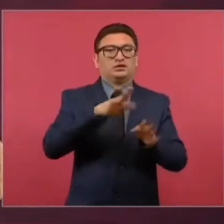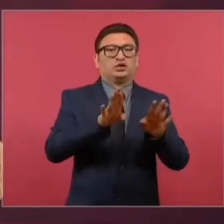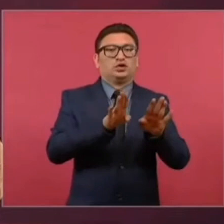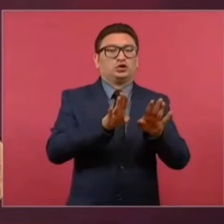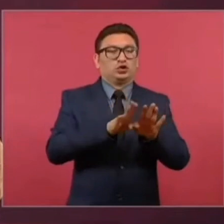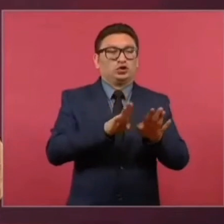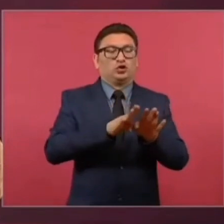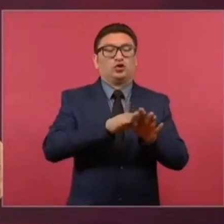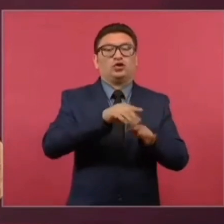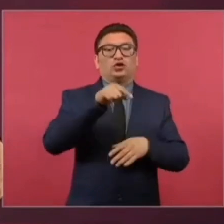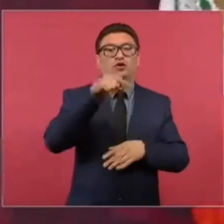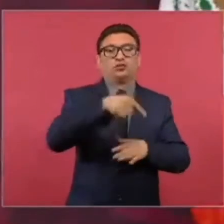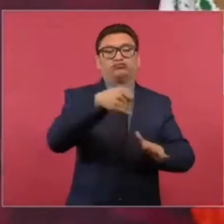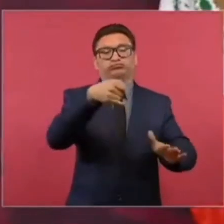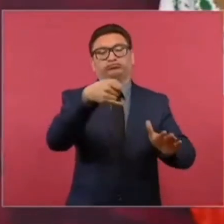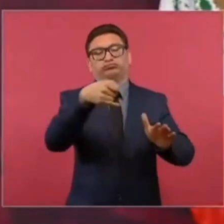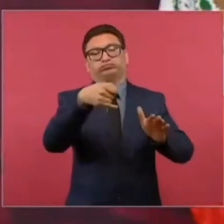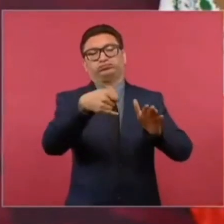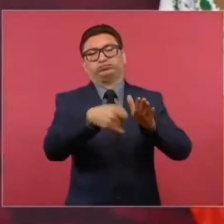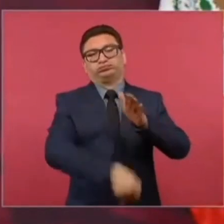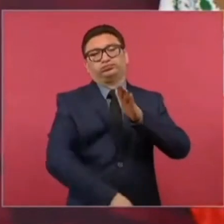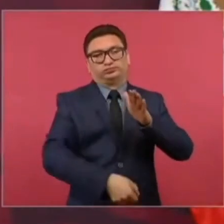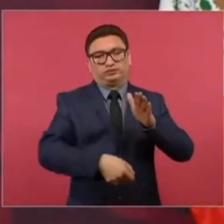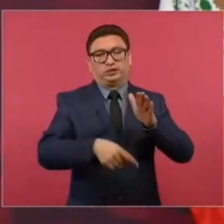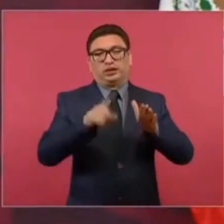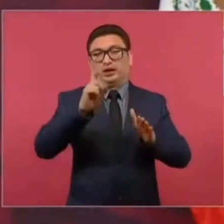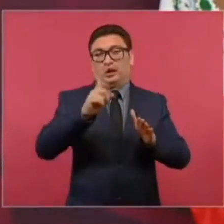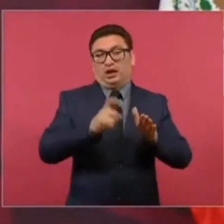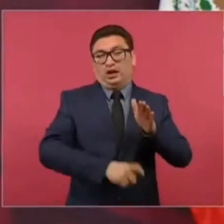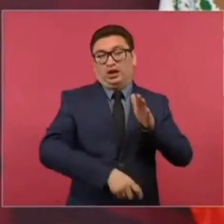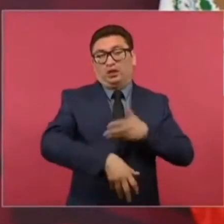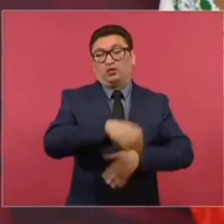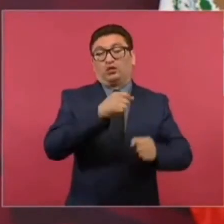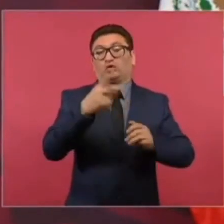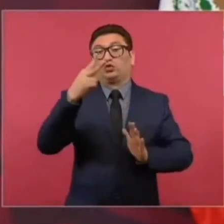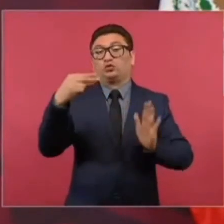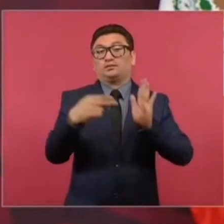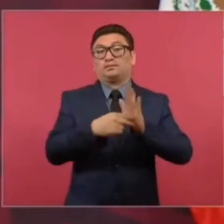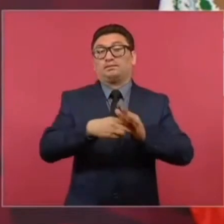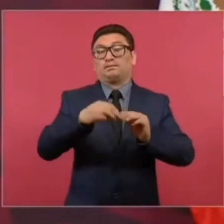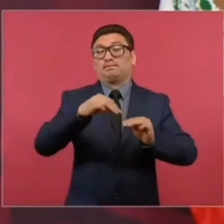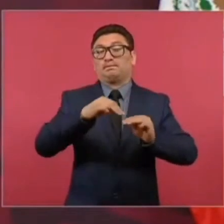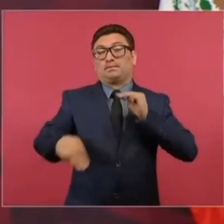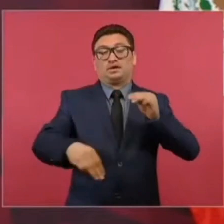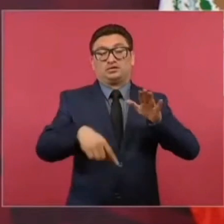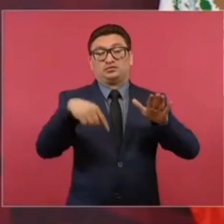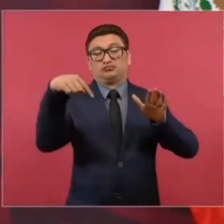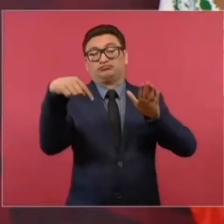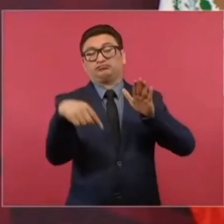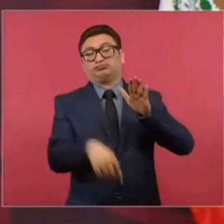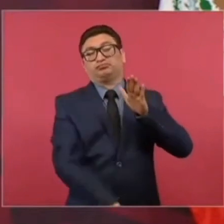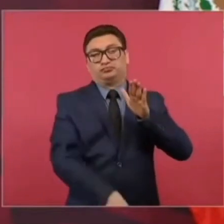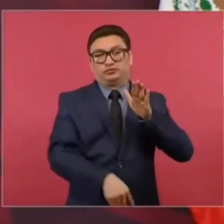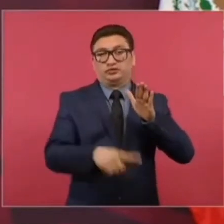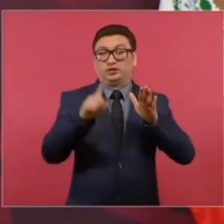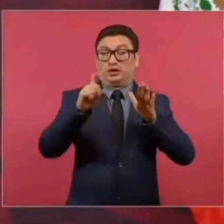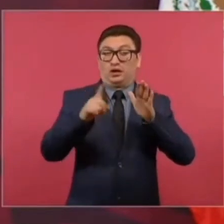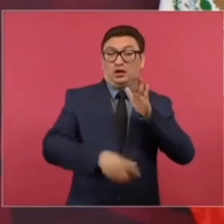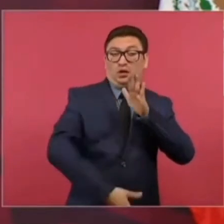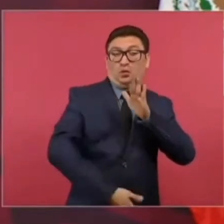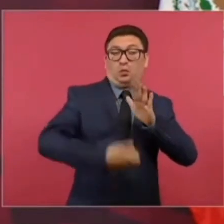pozos a profundidades de más de 2,000 metros y ya lo que